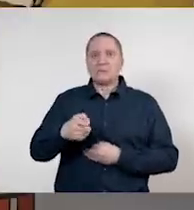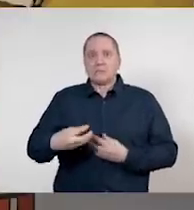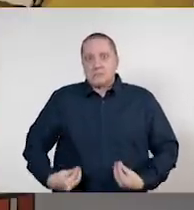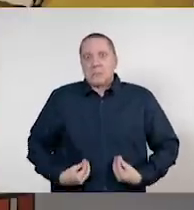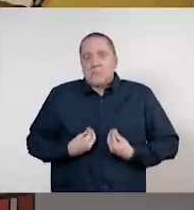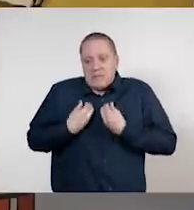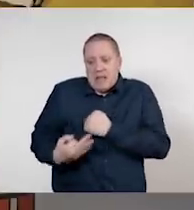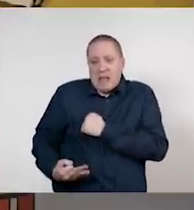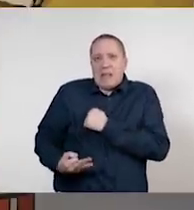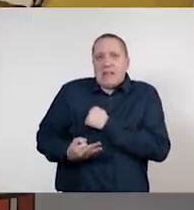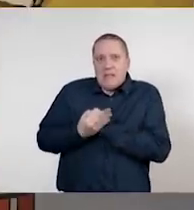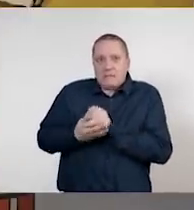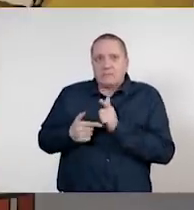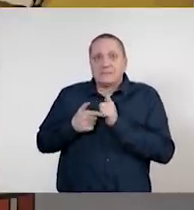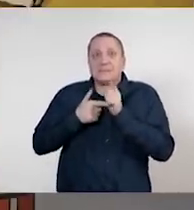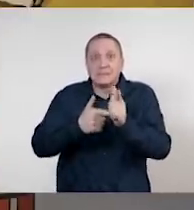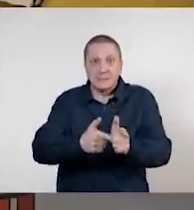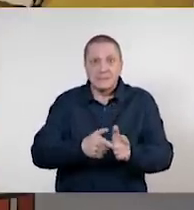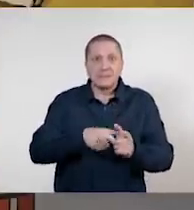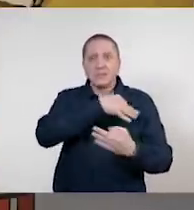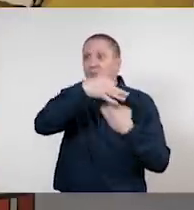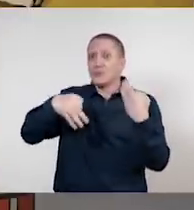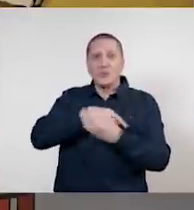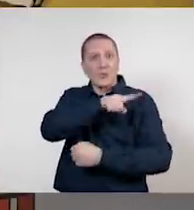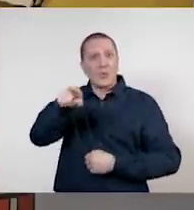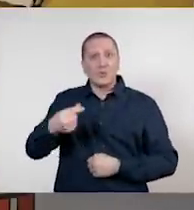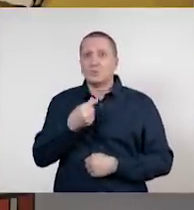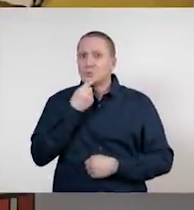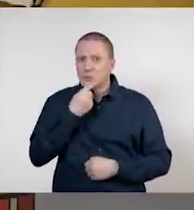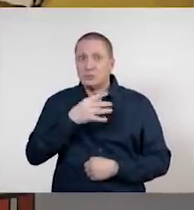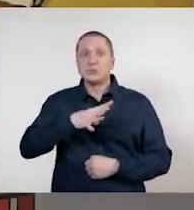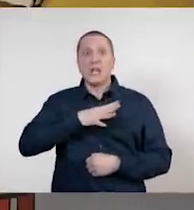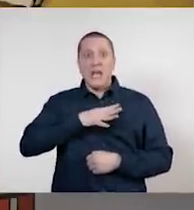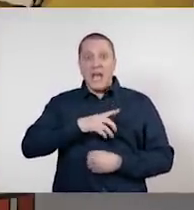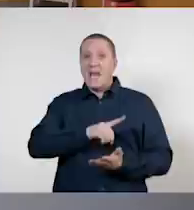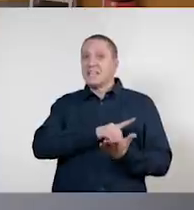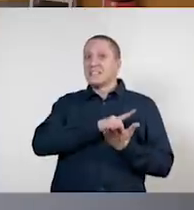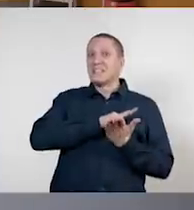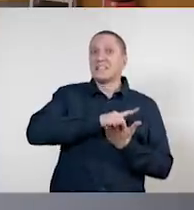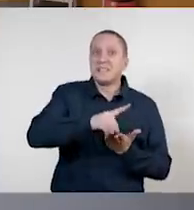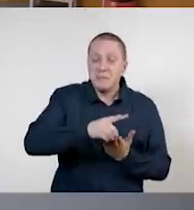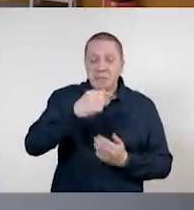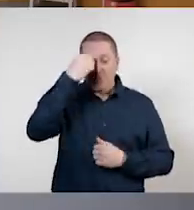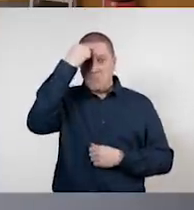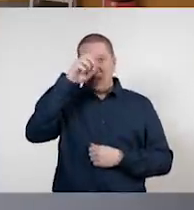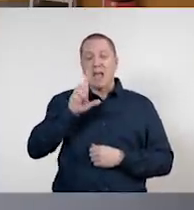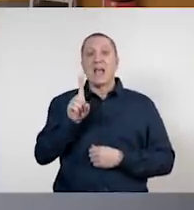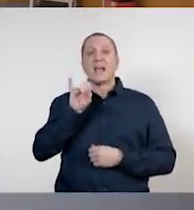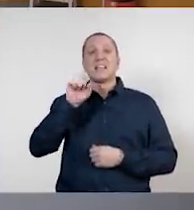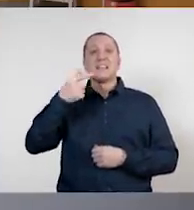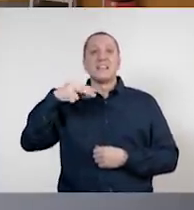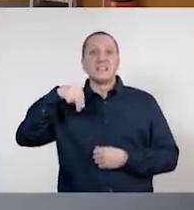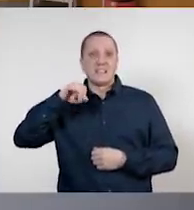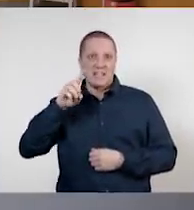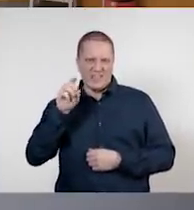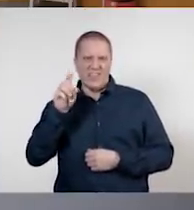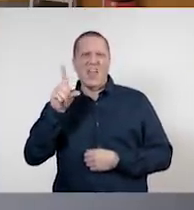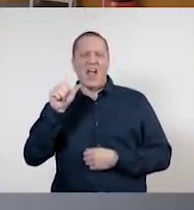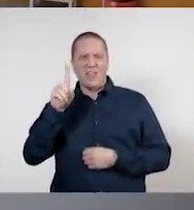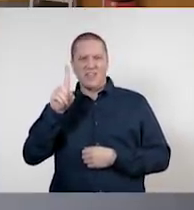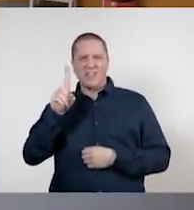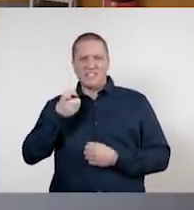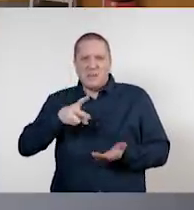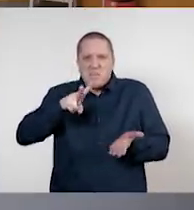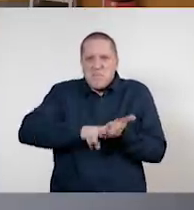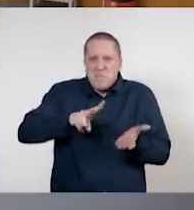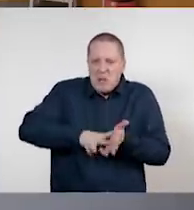sostenerla. Todas las niñas y los niños tienen derecho a tener dignidad, ¿sí? A que se reconozca su valor como